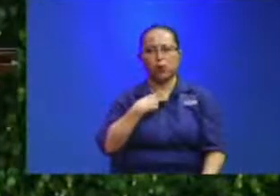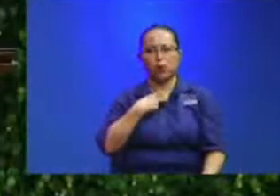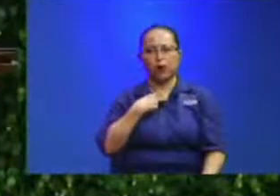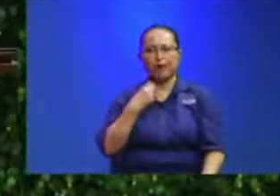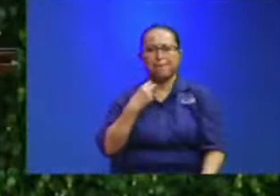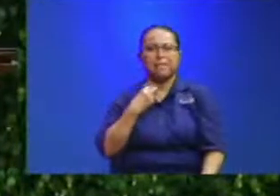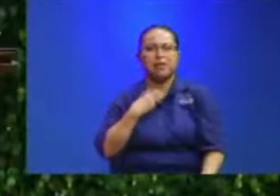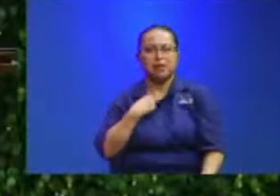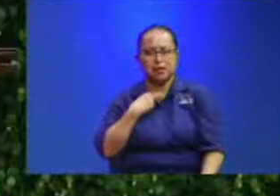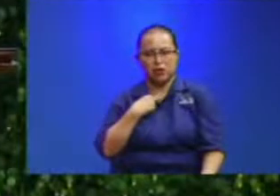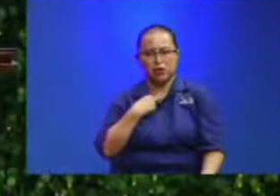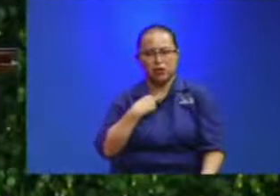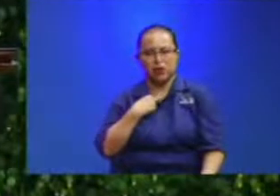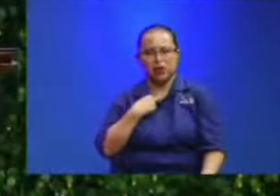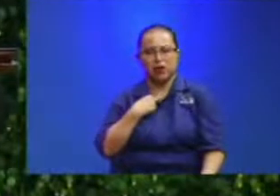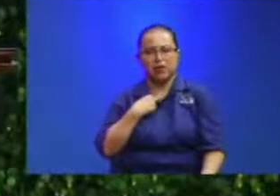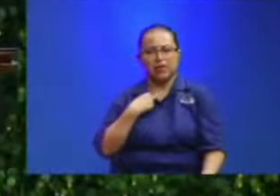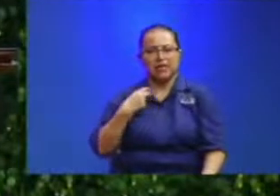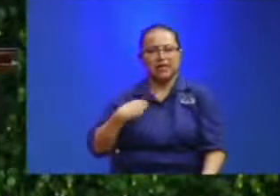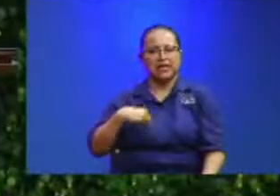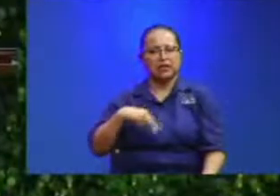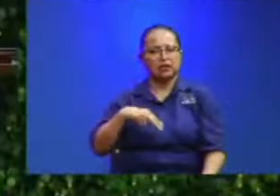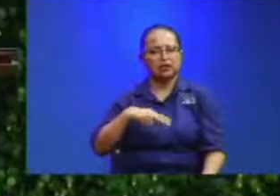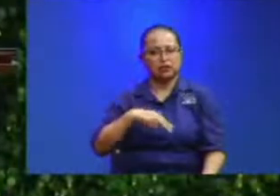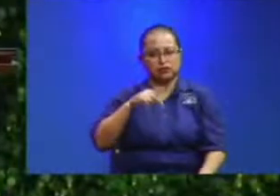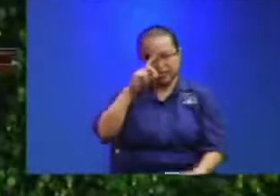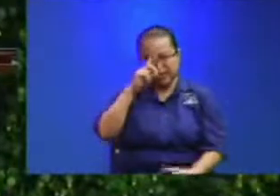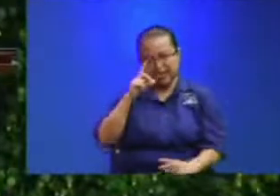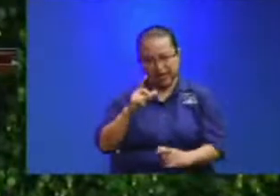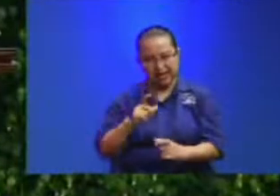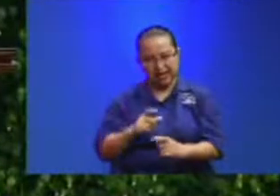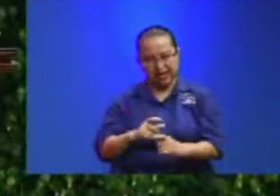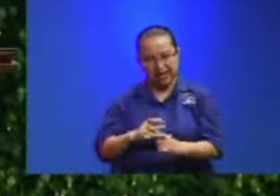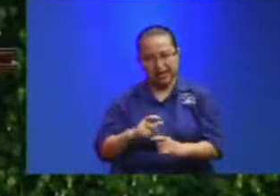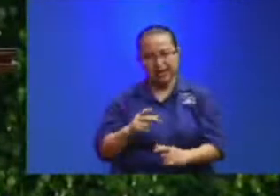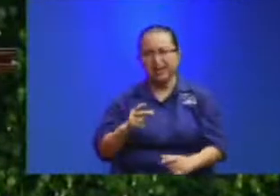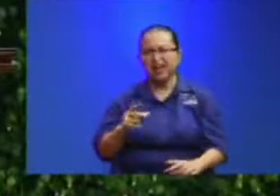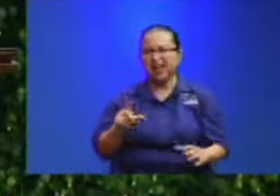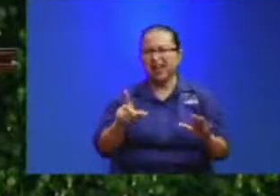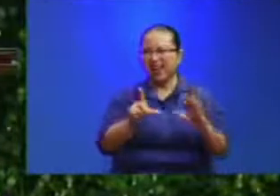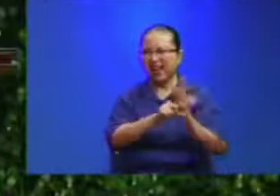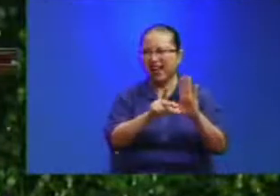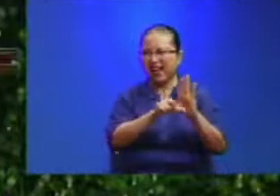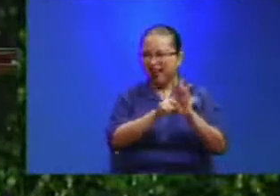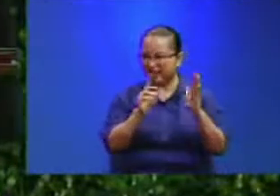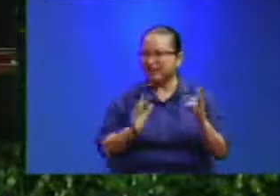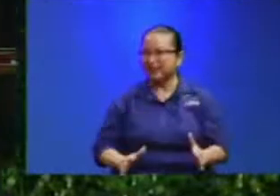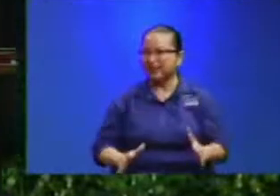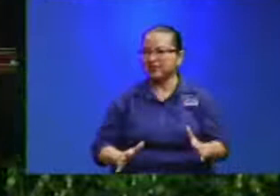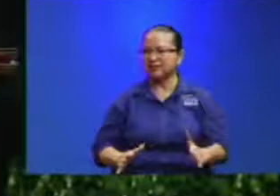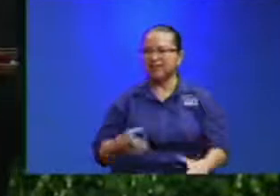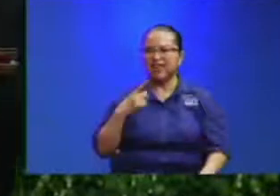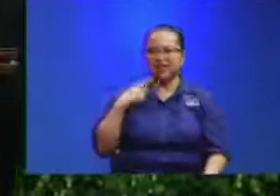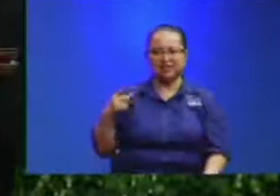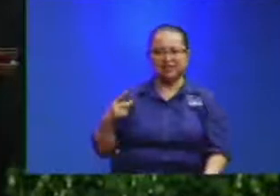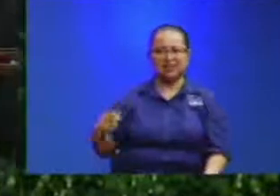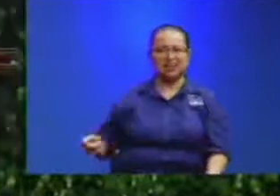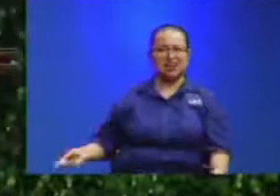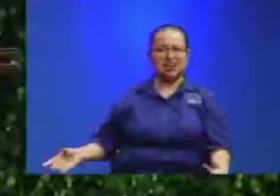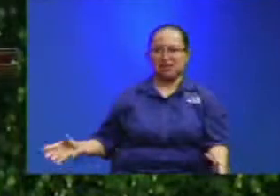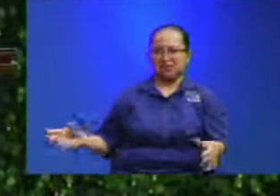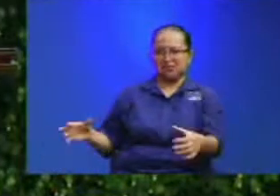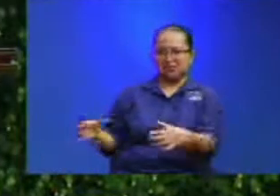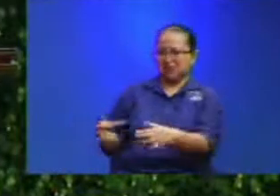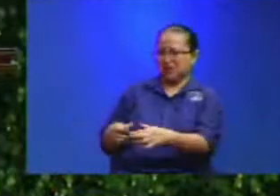peligro es que a nosotros nos crean hiper legalistas al fulano no se junta con mengano ah